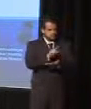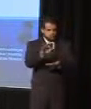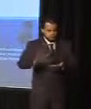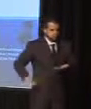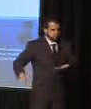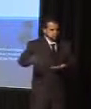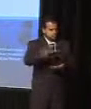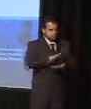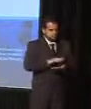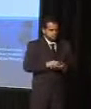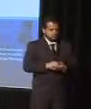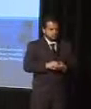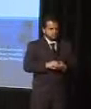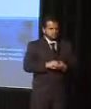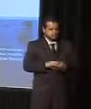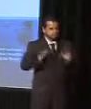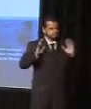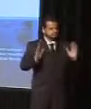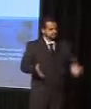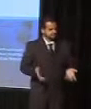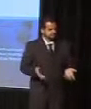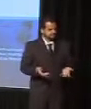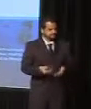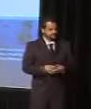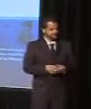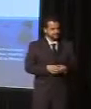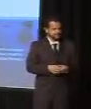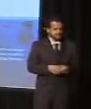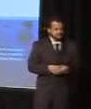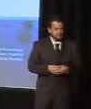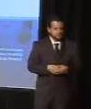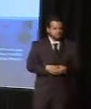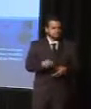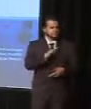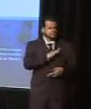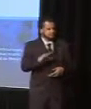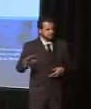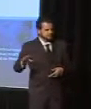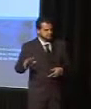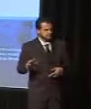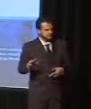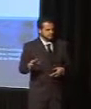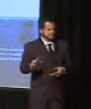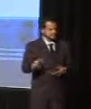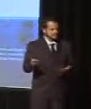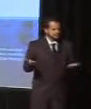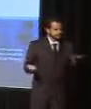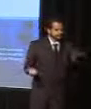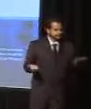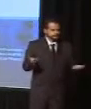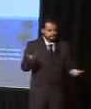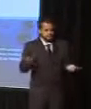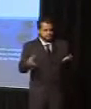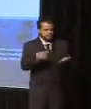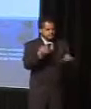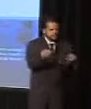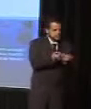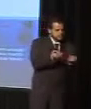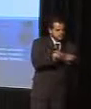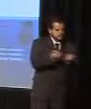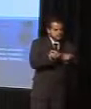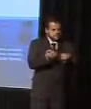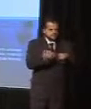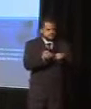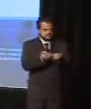político de hecho podríamos tener una comparación en la dinámica de la legislación y regulación del